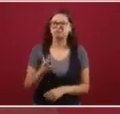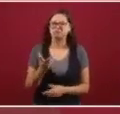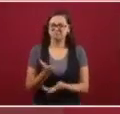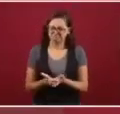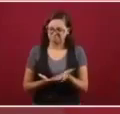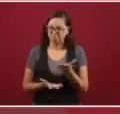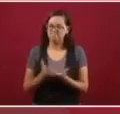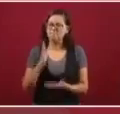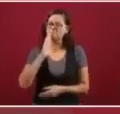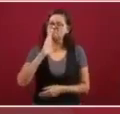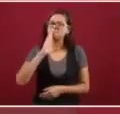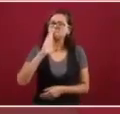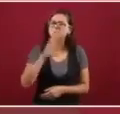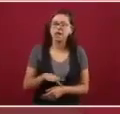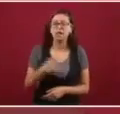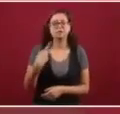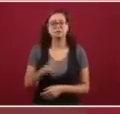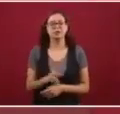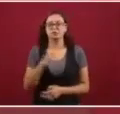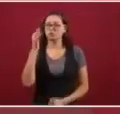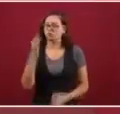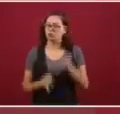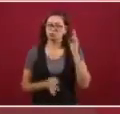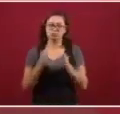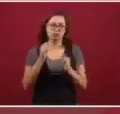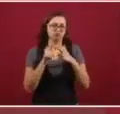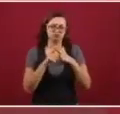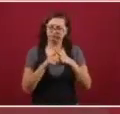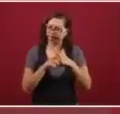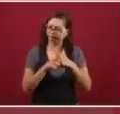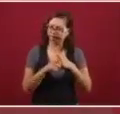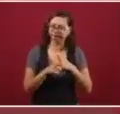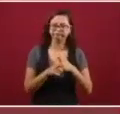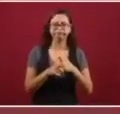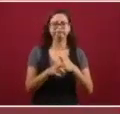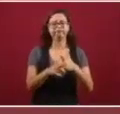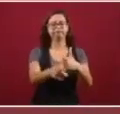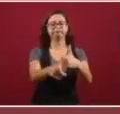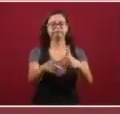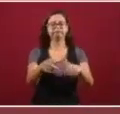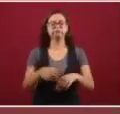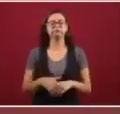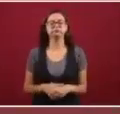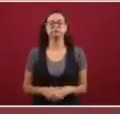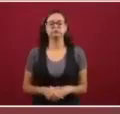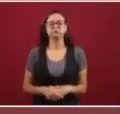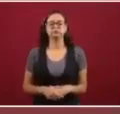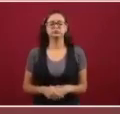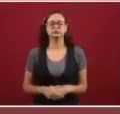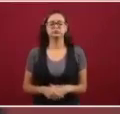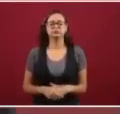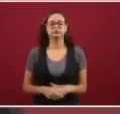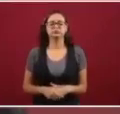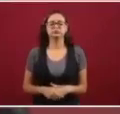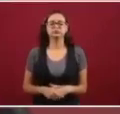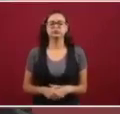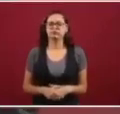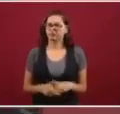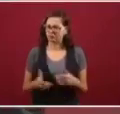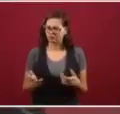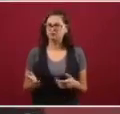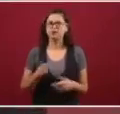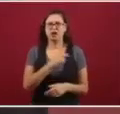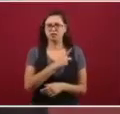pero el juicio continúa y se puede ventilar y